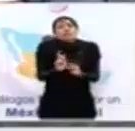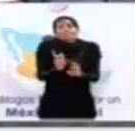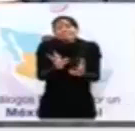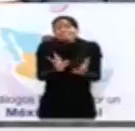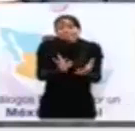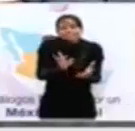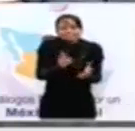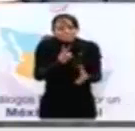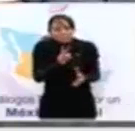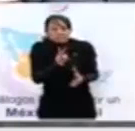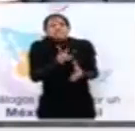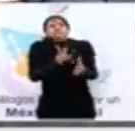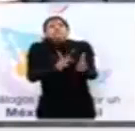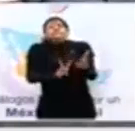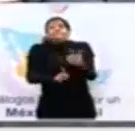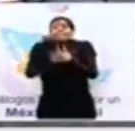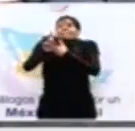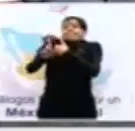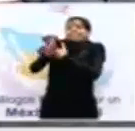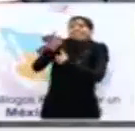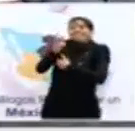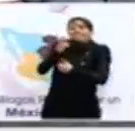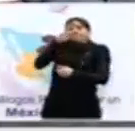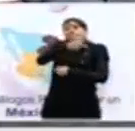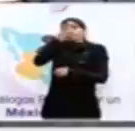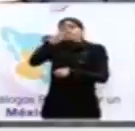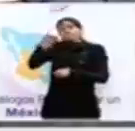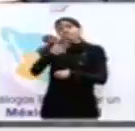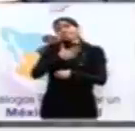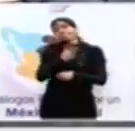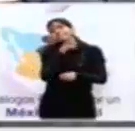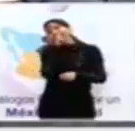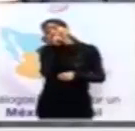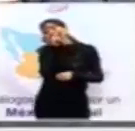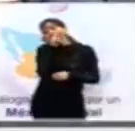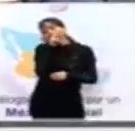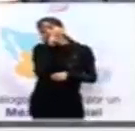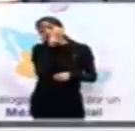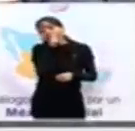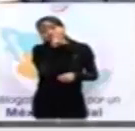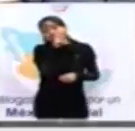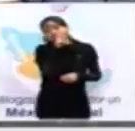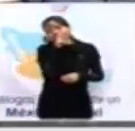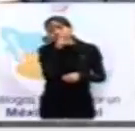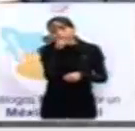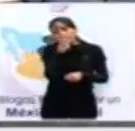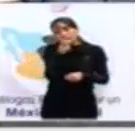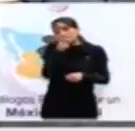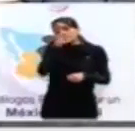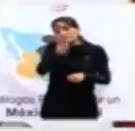preocupantes que precisamente son los que tienen al medio rural,